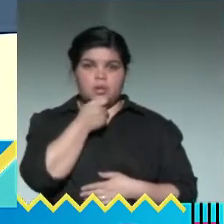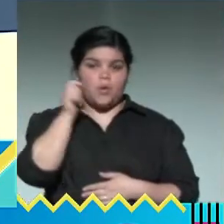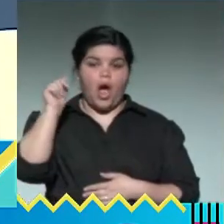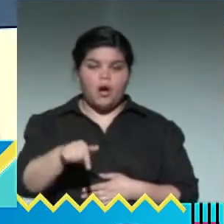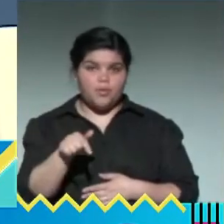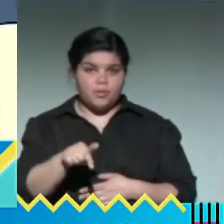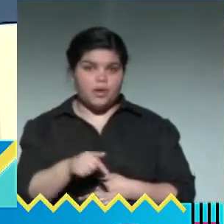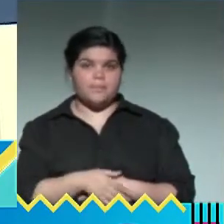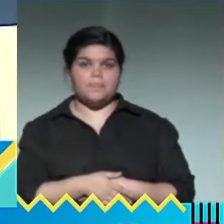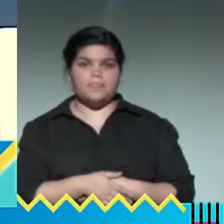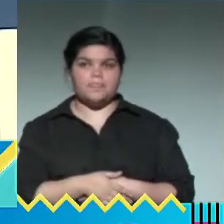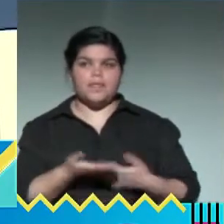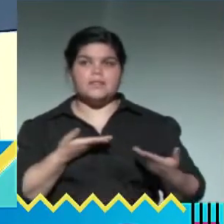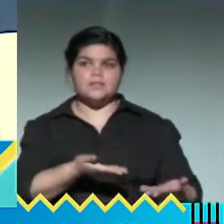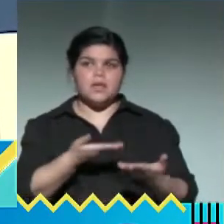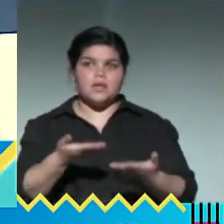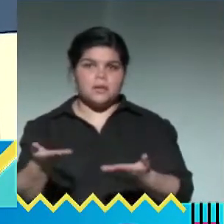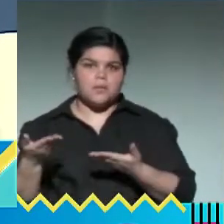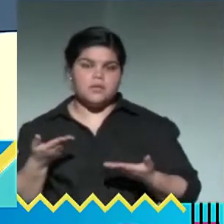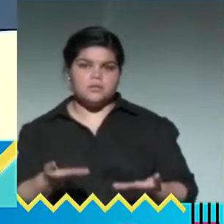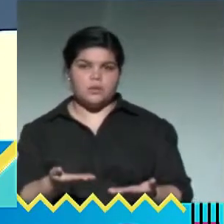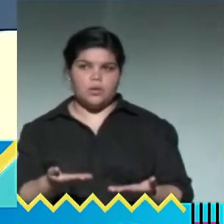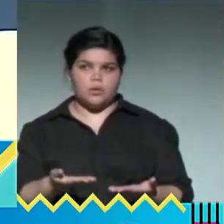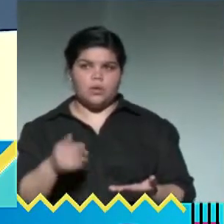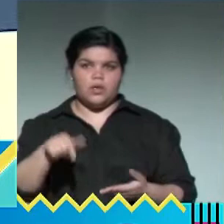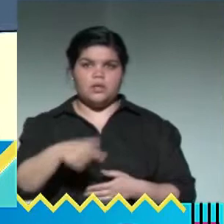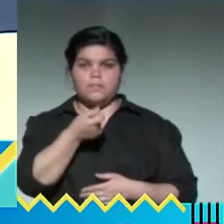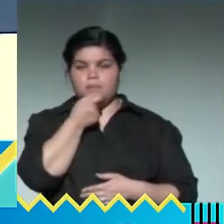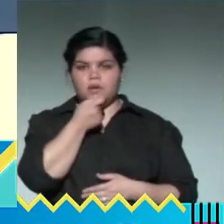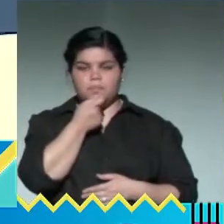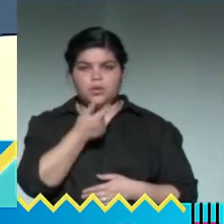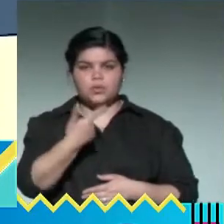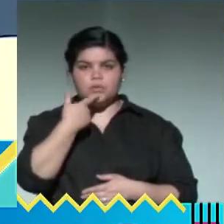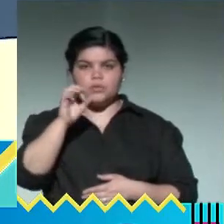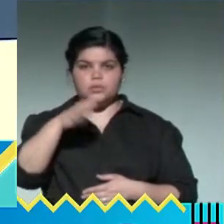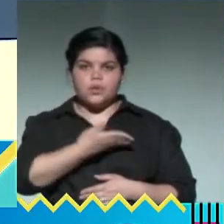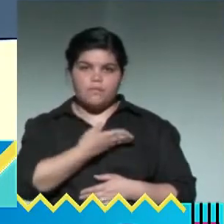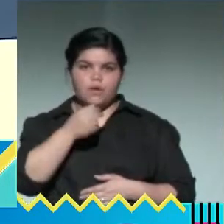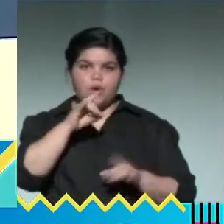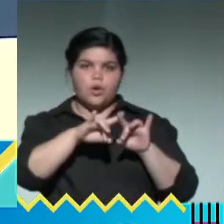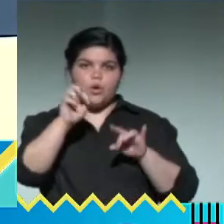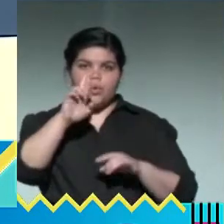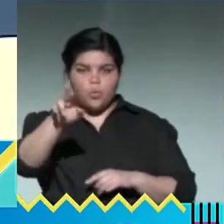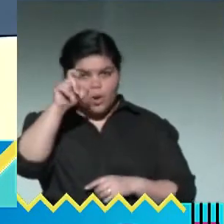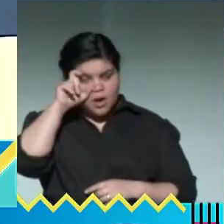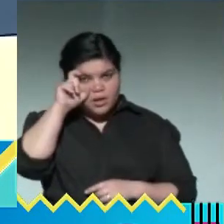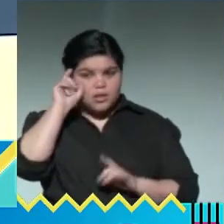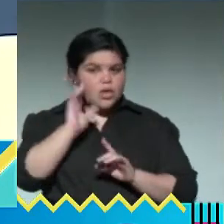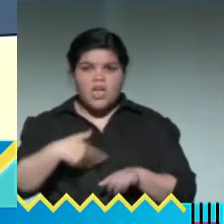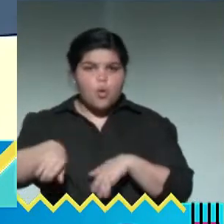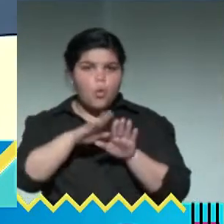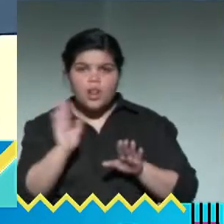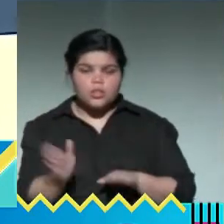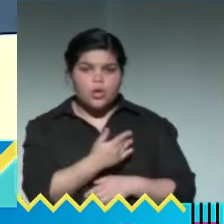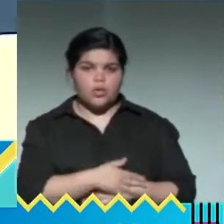retener a las exportaciones de servicios, algo que software, por ejemplo, van a tener la retención a todas por igual y las economías regionales que